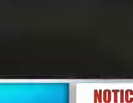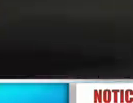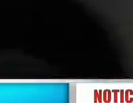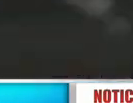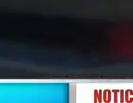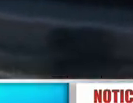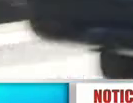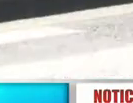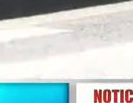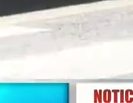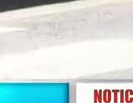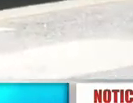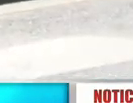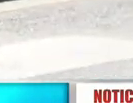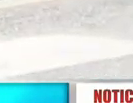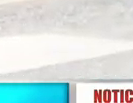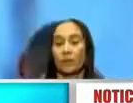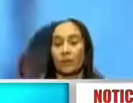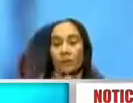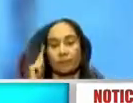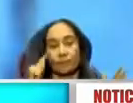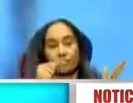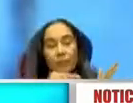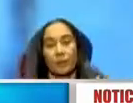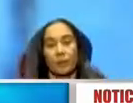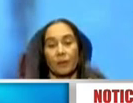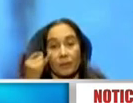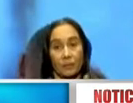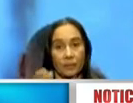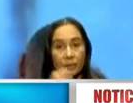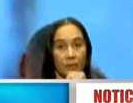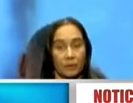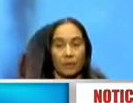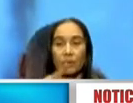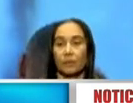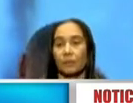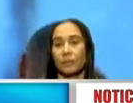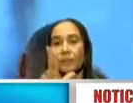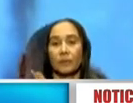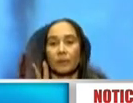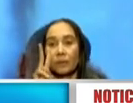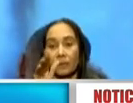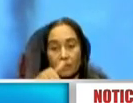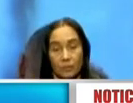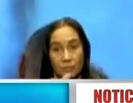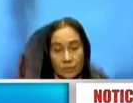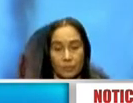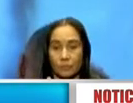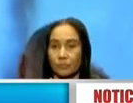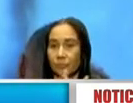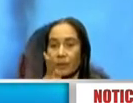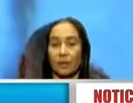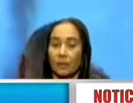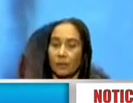al crecimiento de la llegada de cruceristas. La proyección a cierre de año del año 2023 es de 2 millones de